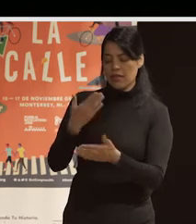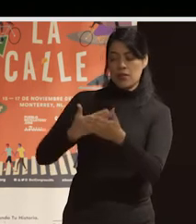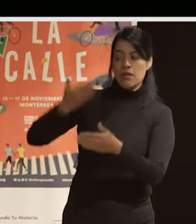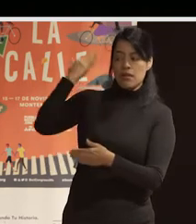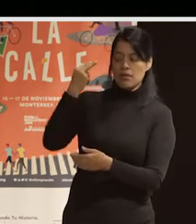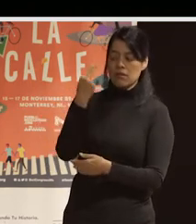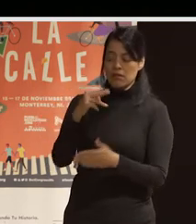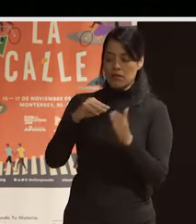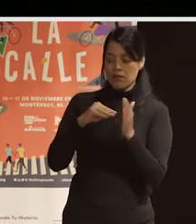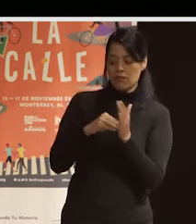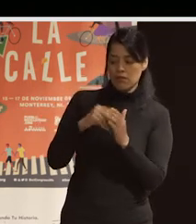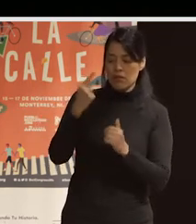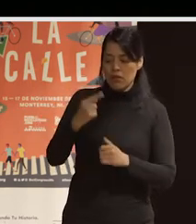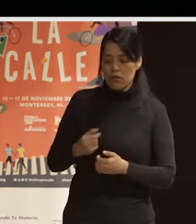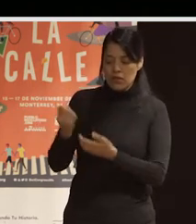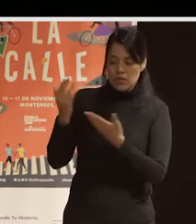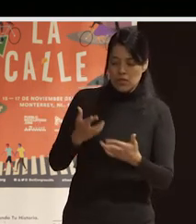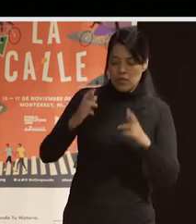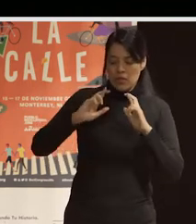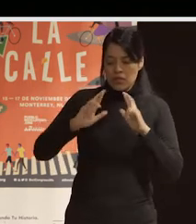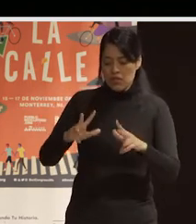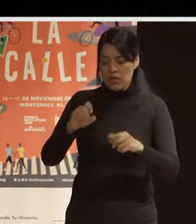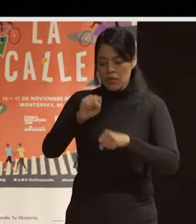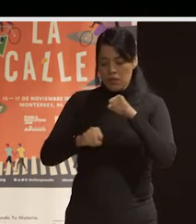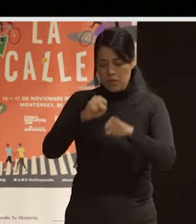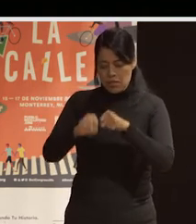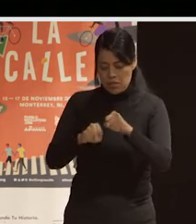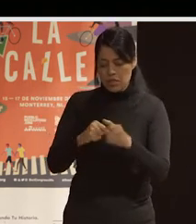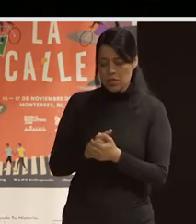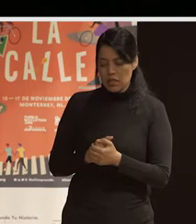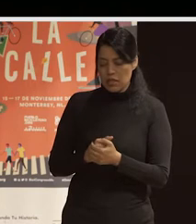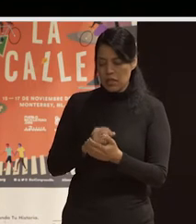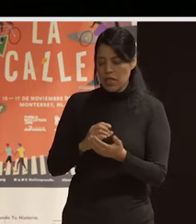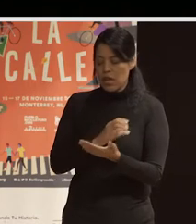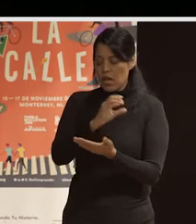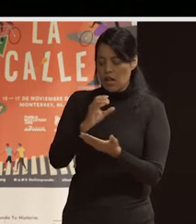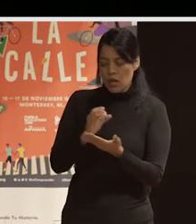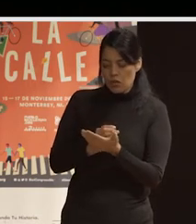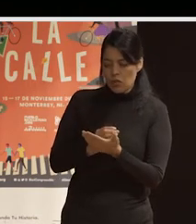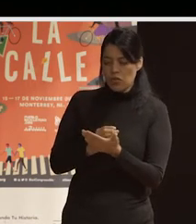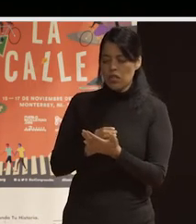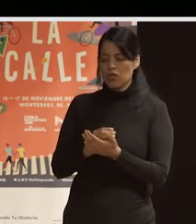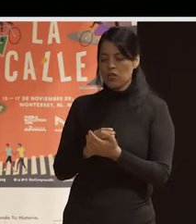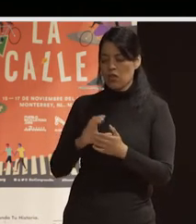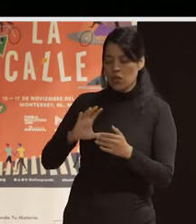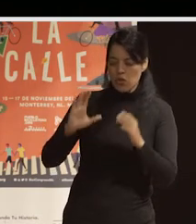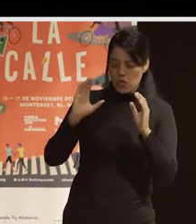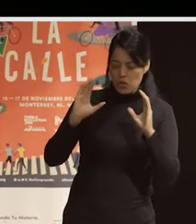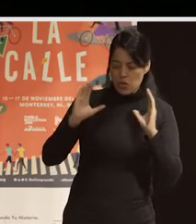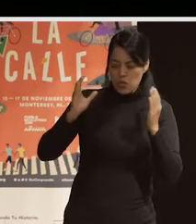llegaron donaciones de bicicleta a un centro comunitario era como una bodega donde te